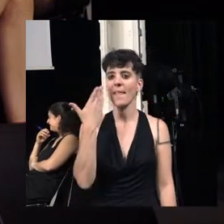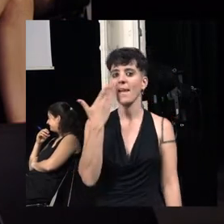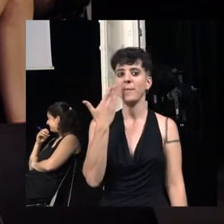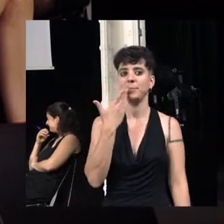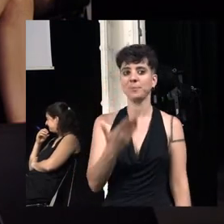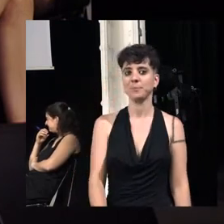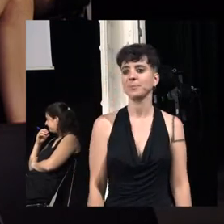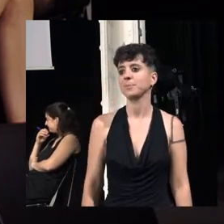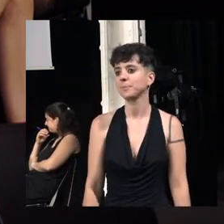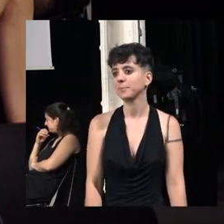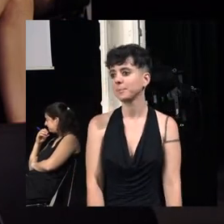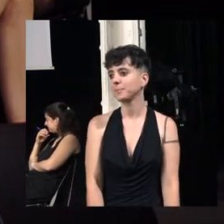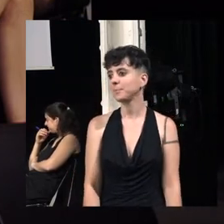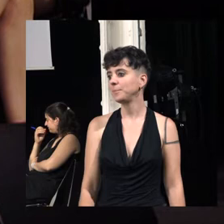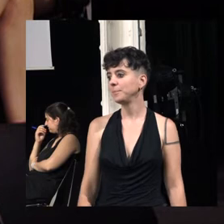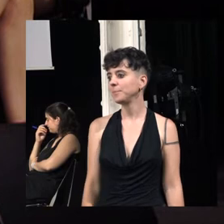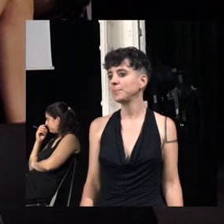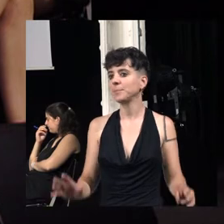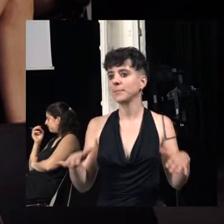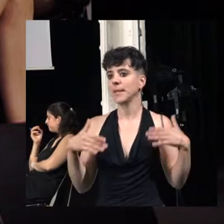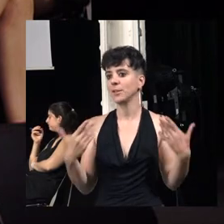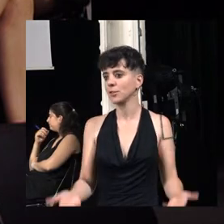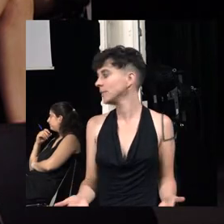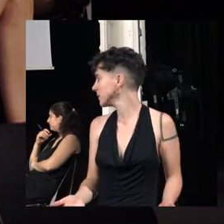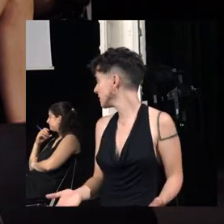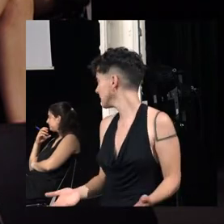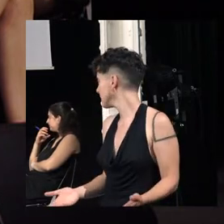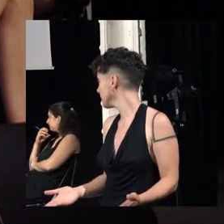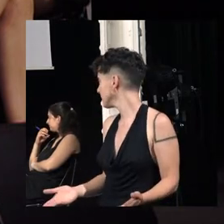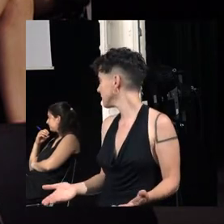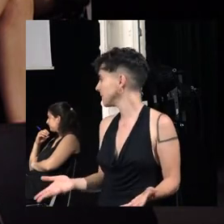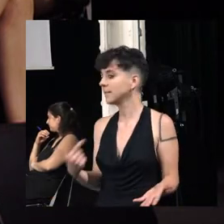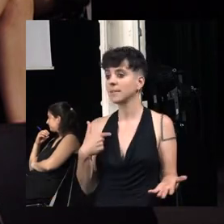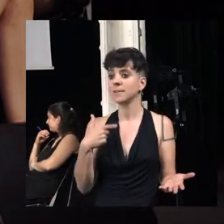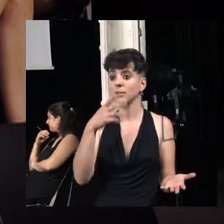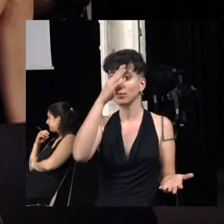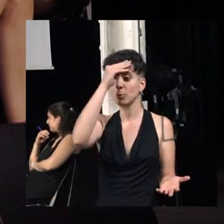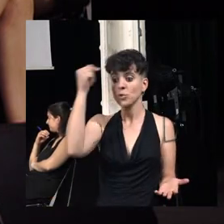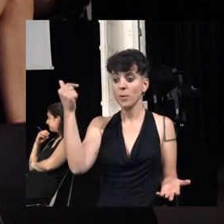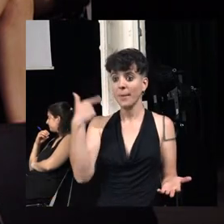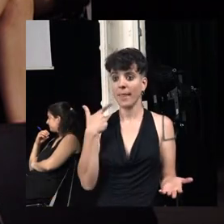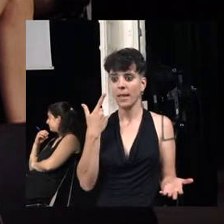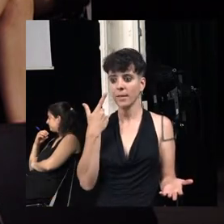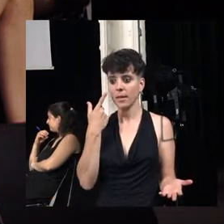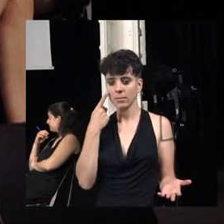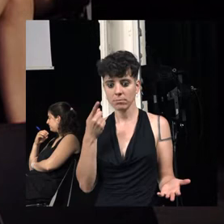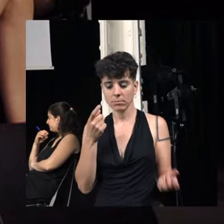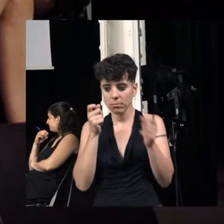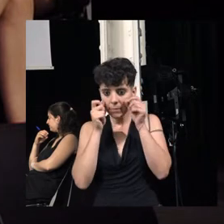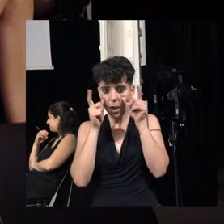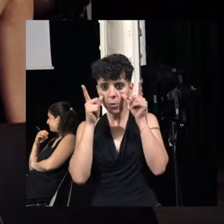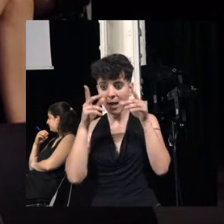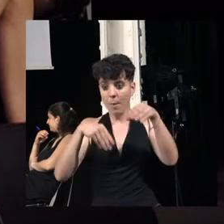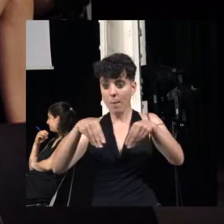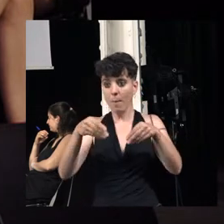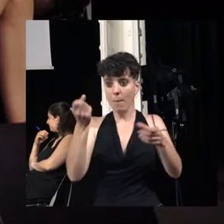Gracias. Y, entonces, esto es, nos hemos olvidado de notar que las piezas están en movimiento, en